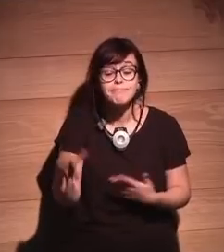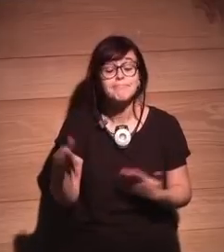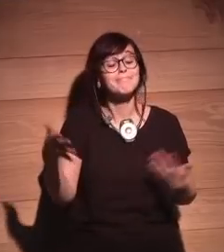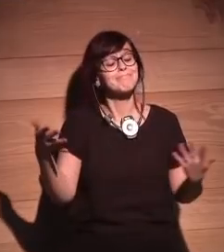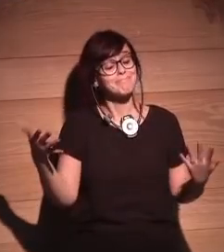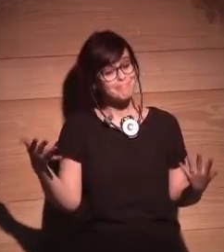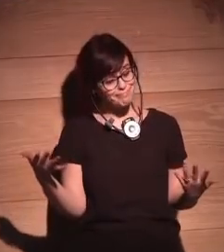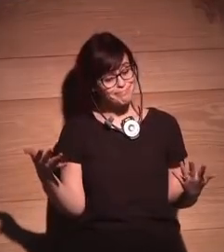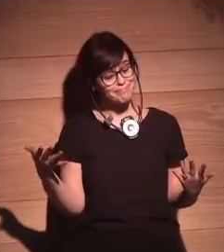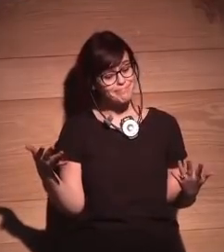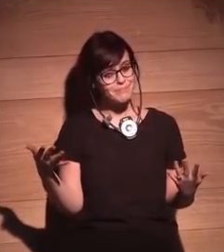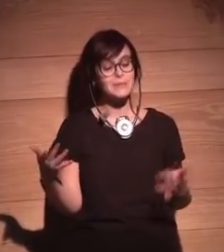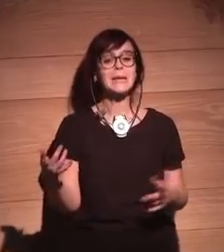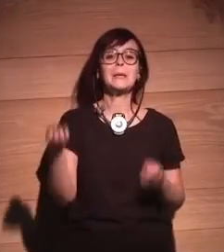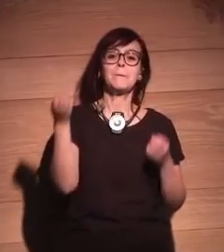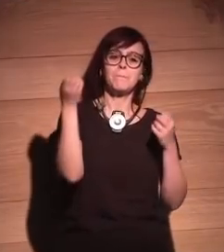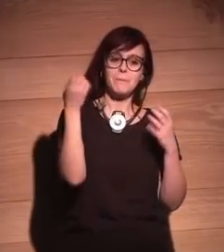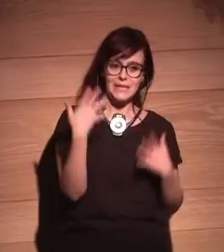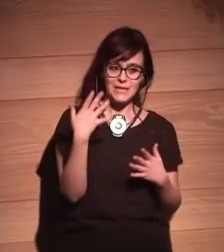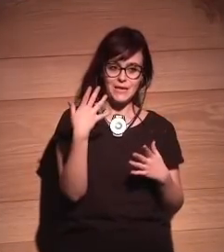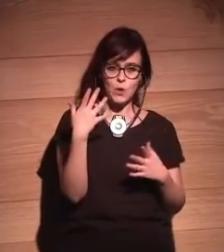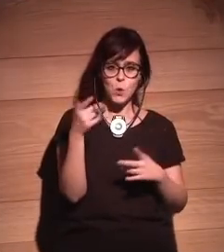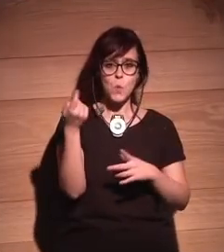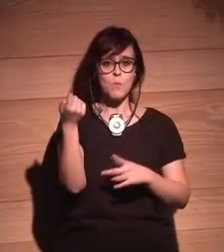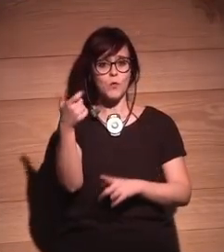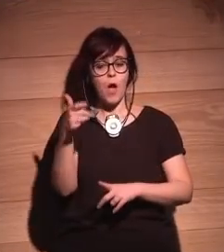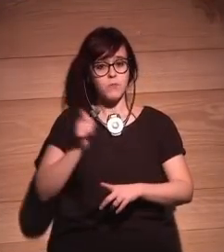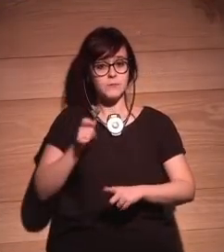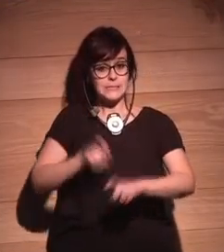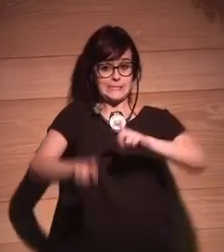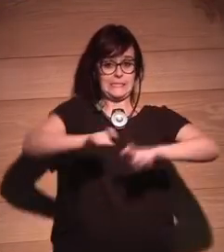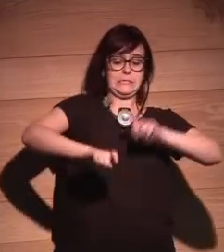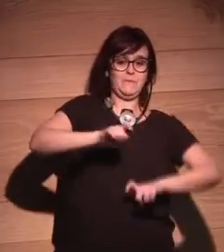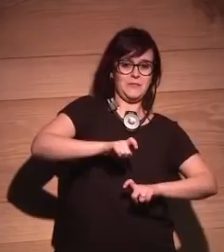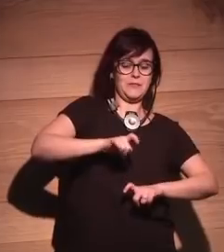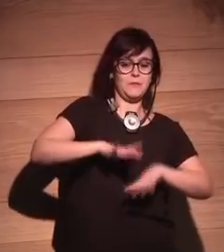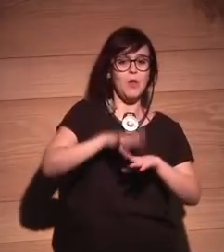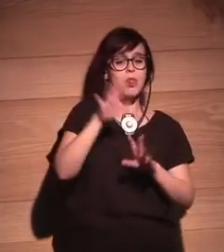Creo que... Bien, un paso atrás. Creo que tenemos que tener mucho cuidado